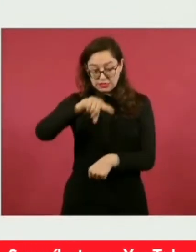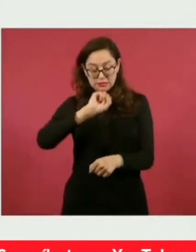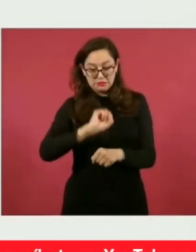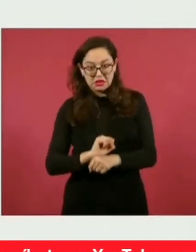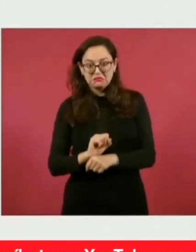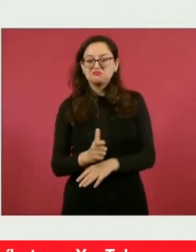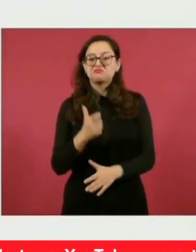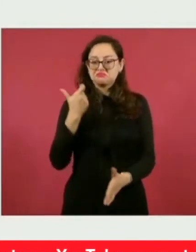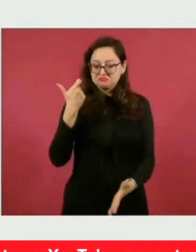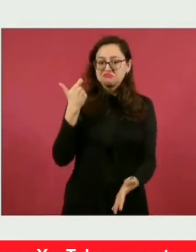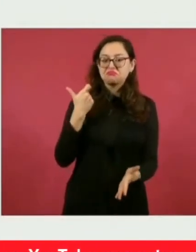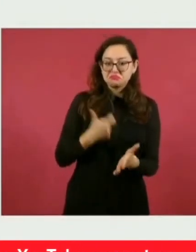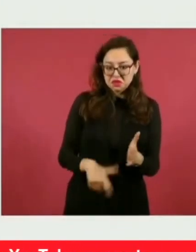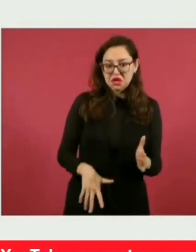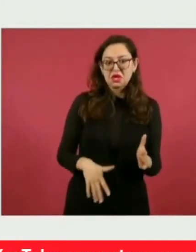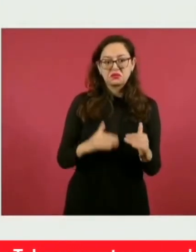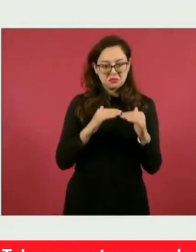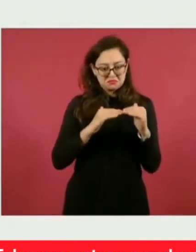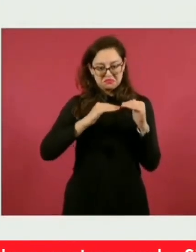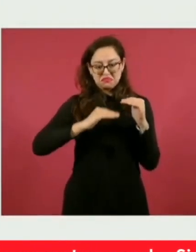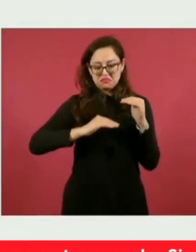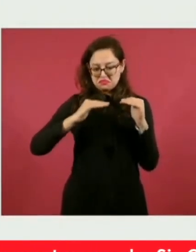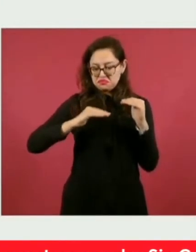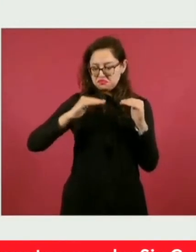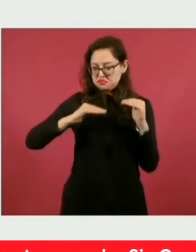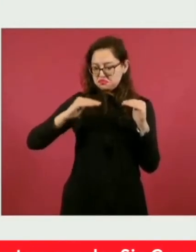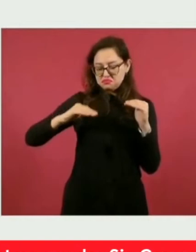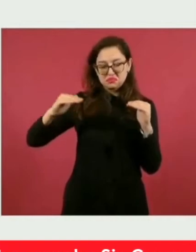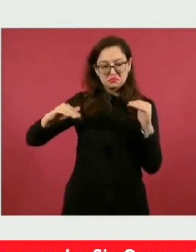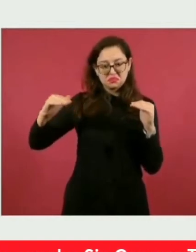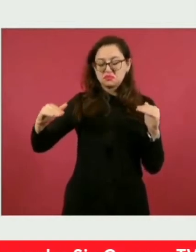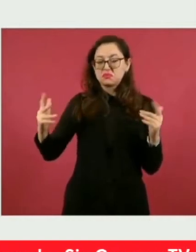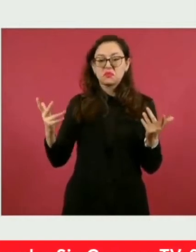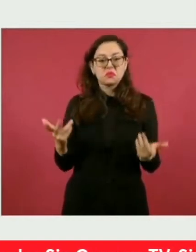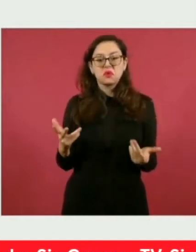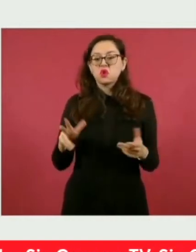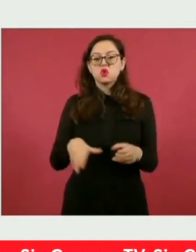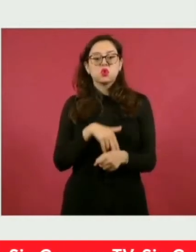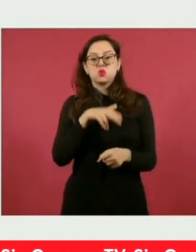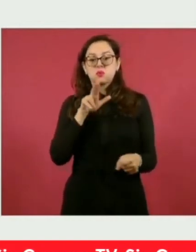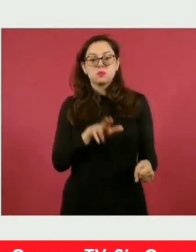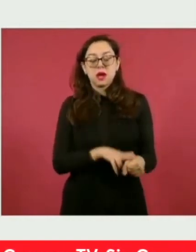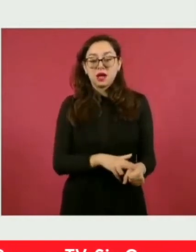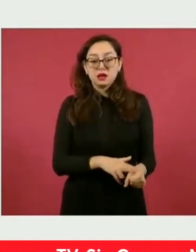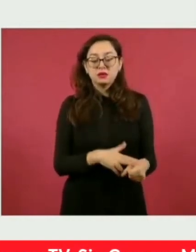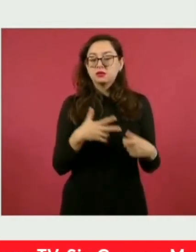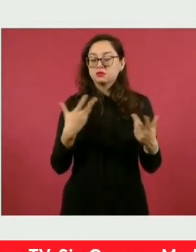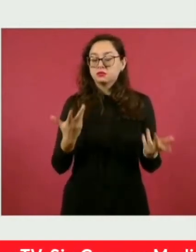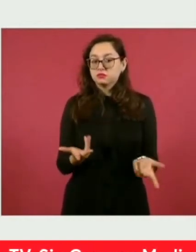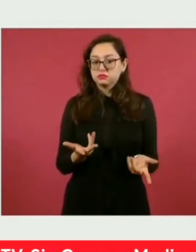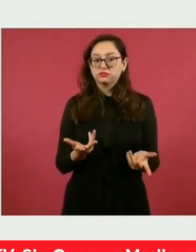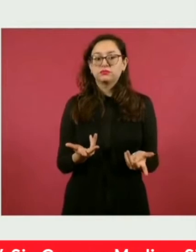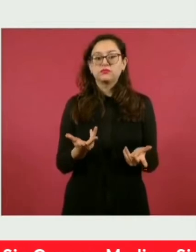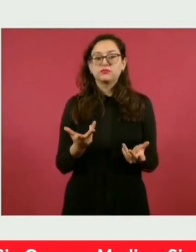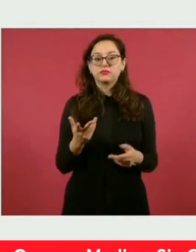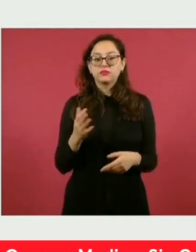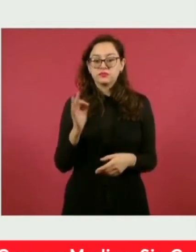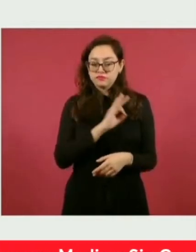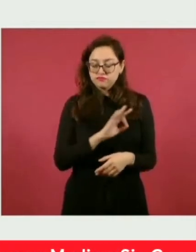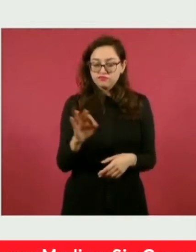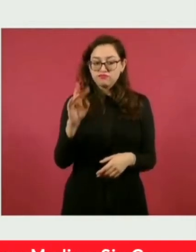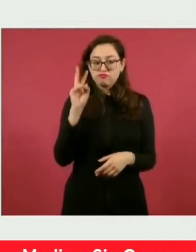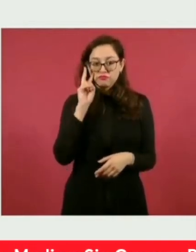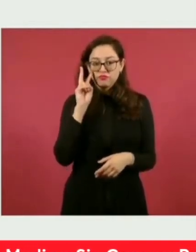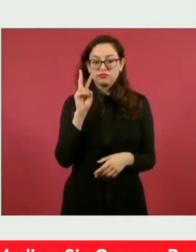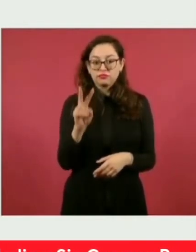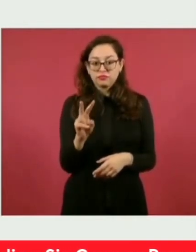este mercado está de manera constante, de manera estable. No tenemos grandes novedades aquí. Hoy tenemos una muy